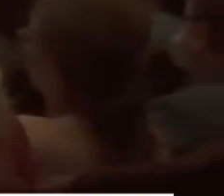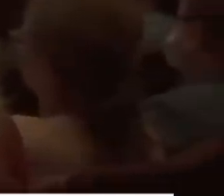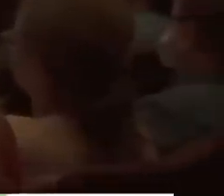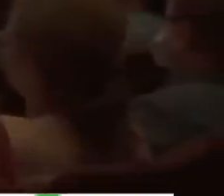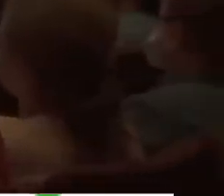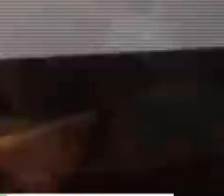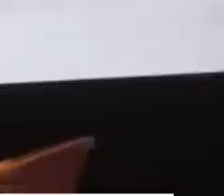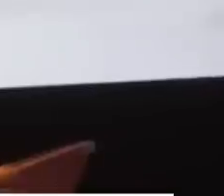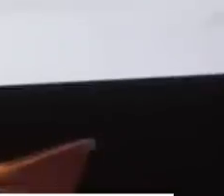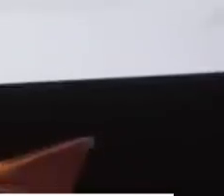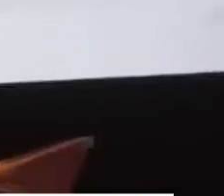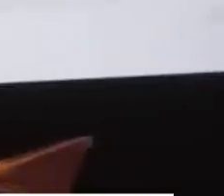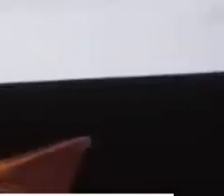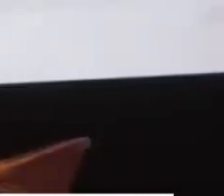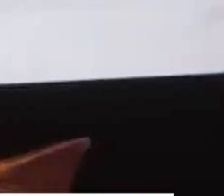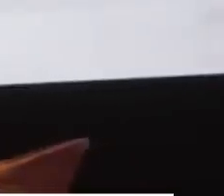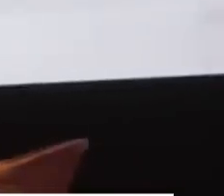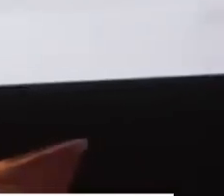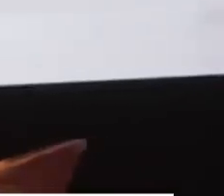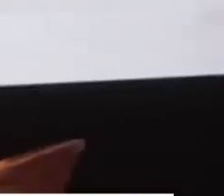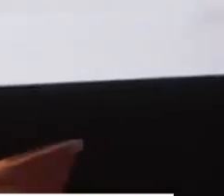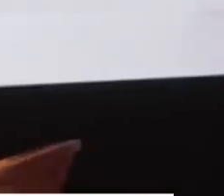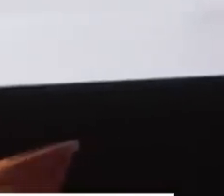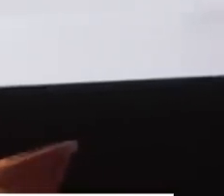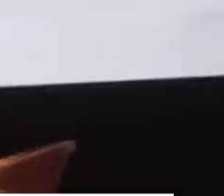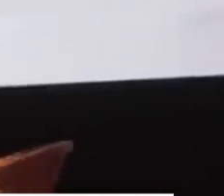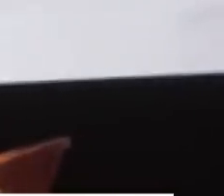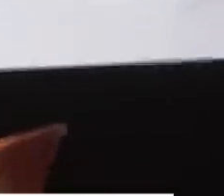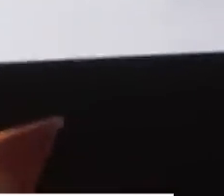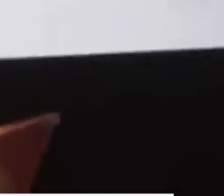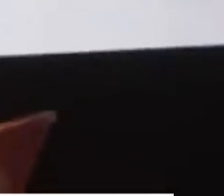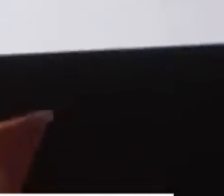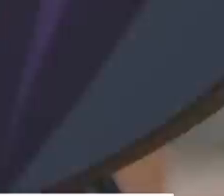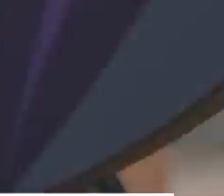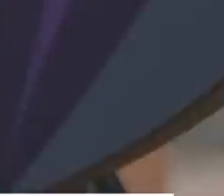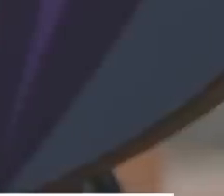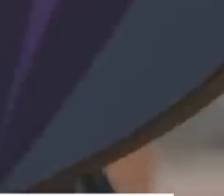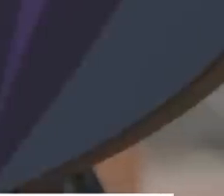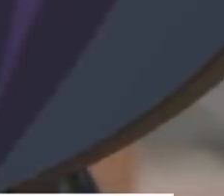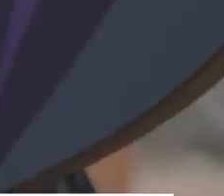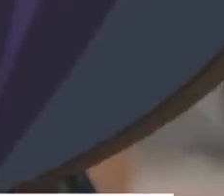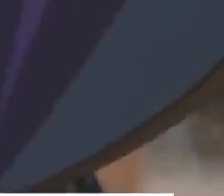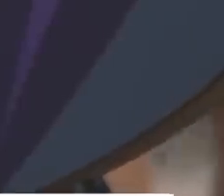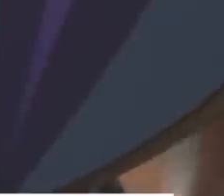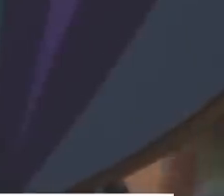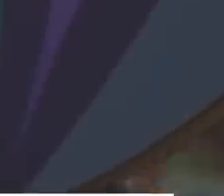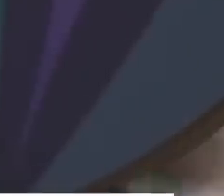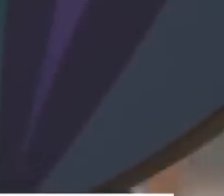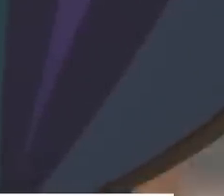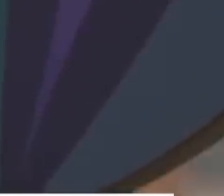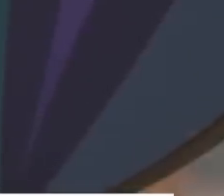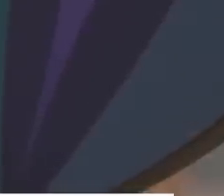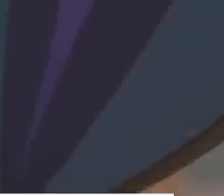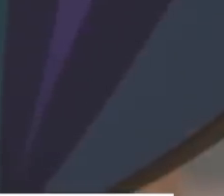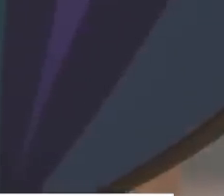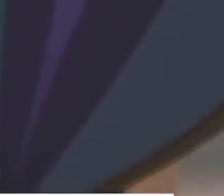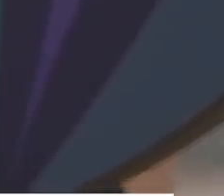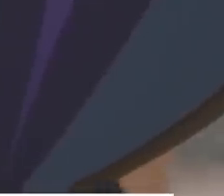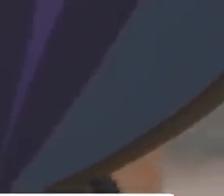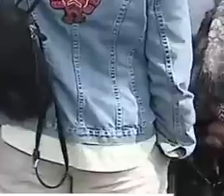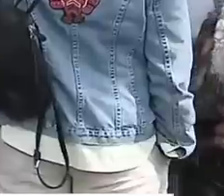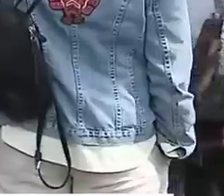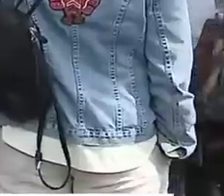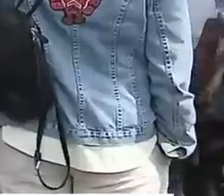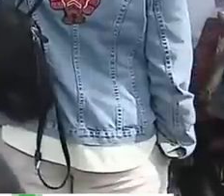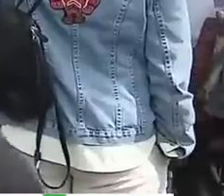16 eventos alrededor del intercambio de ideas y la cultura se tomaron el fin de semana a Jericó para hablar de lo esencial y necesario. Yo